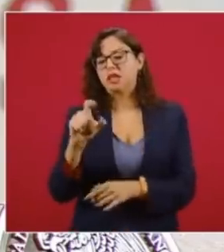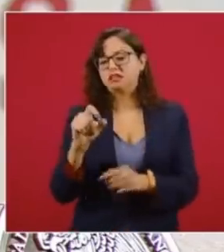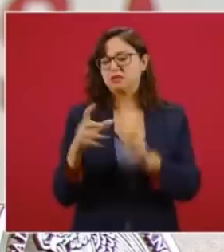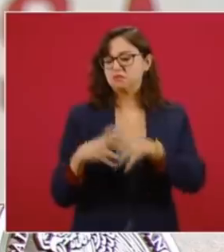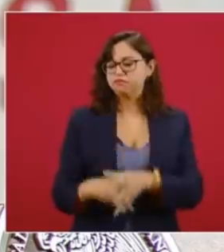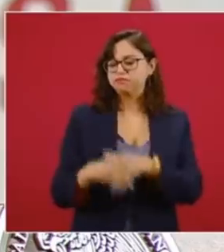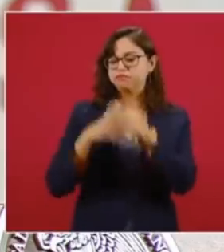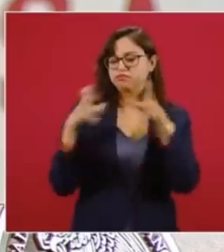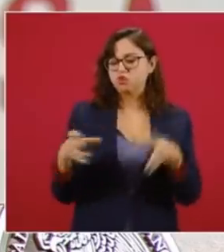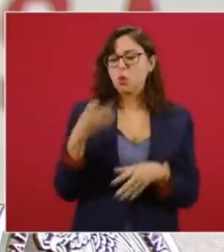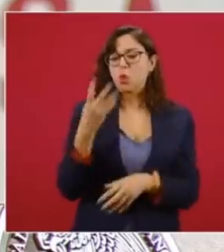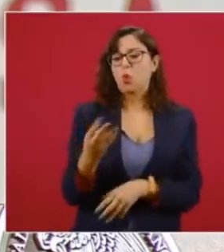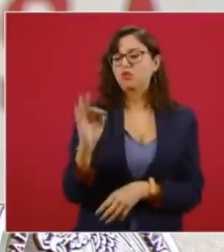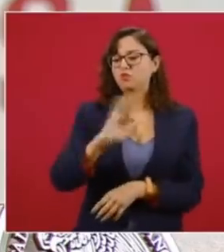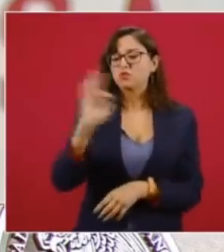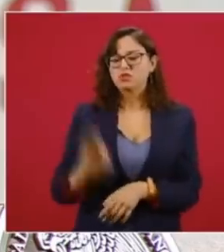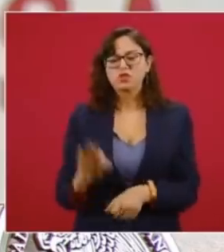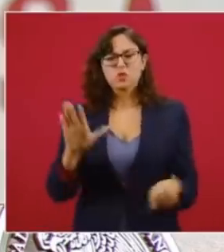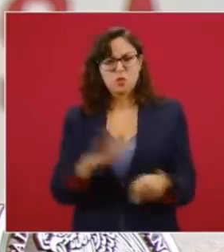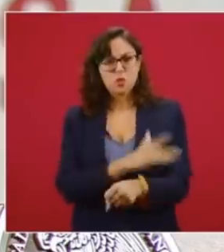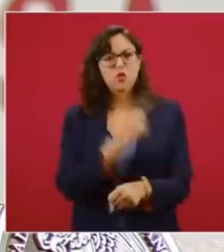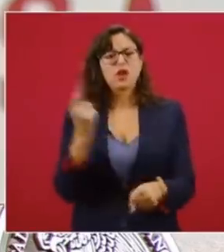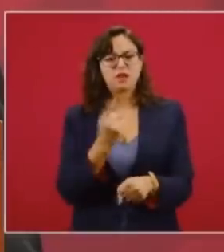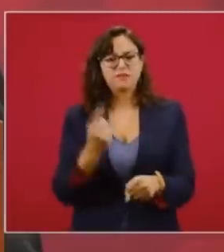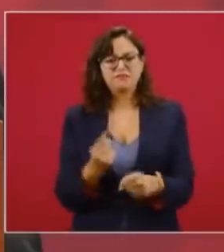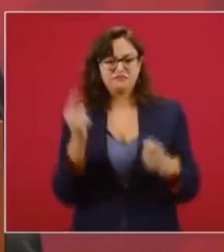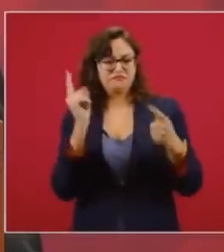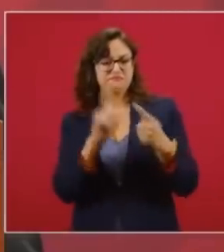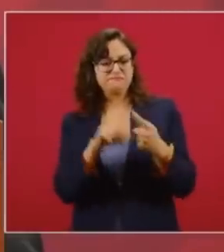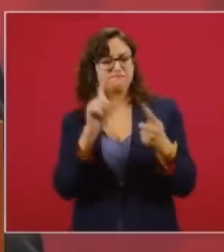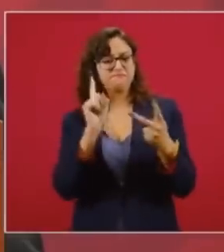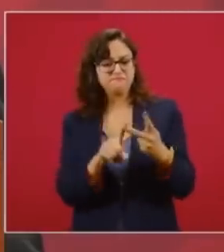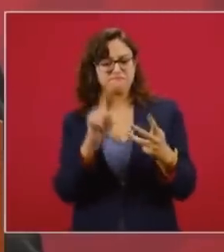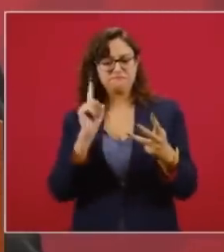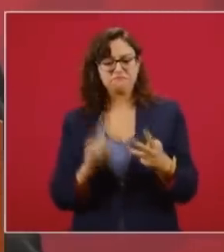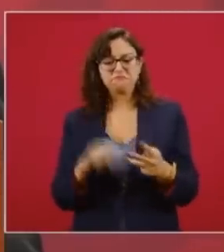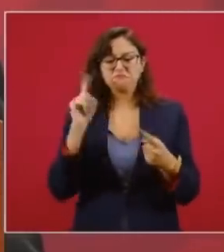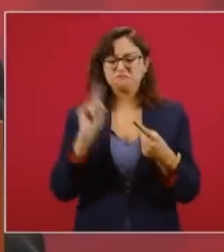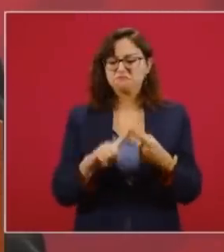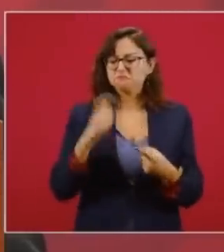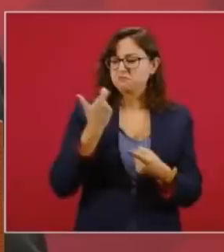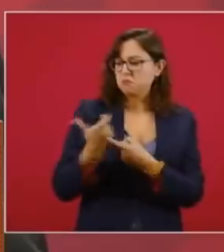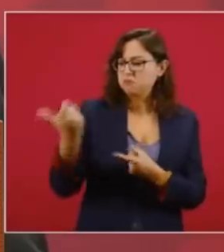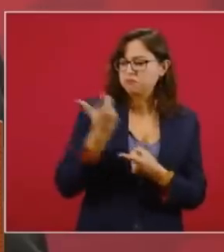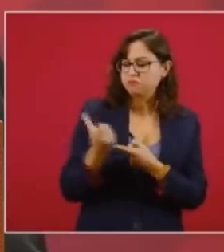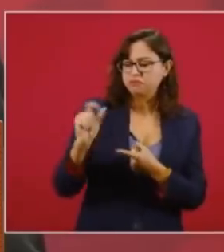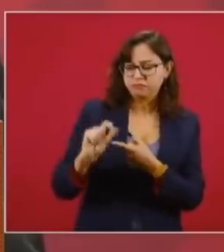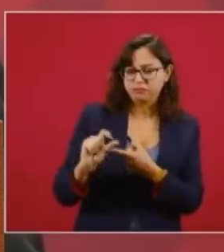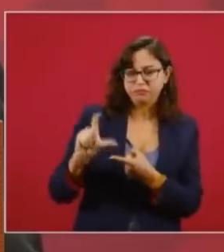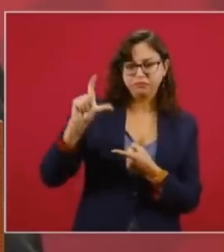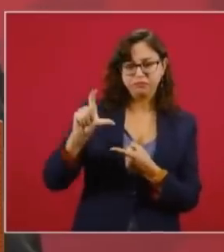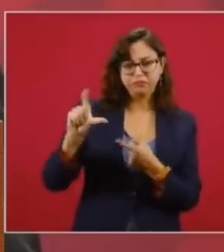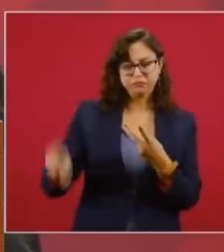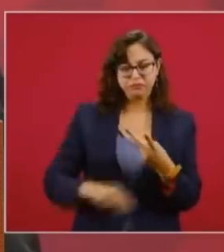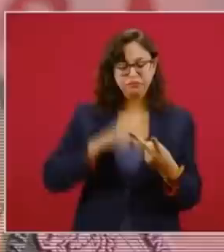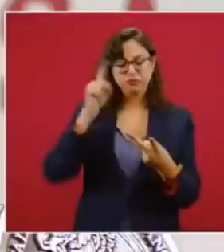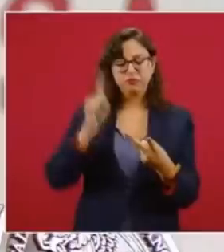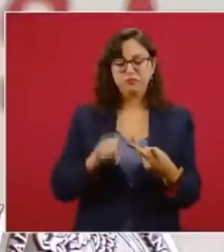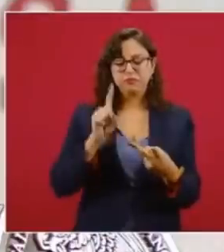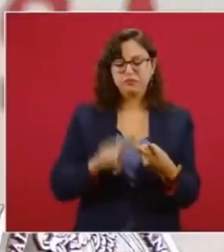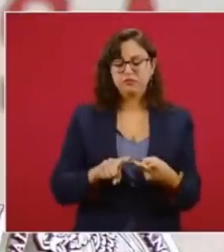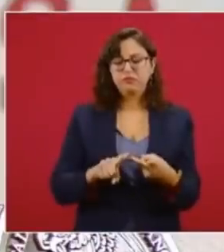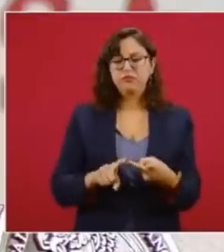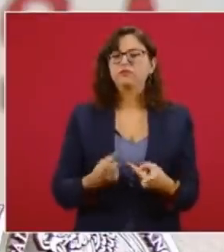los elementos en la mano, me refería a los tres: un salario creciente, una certeza y